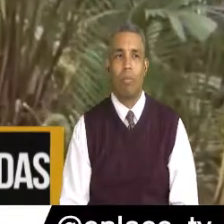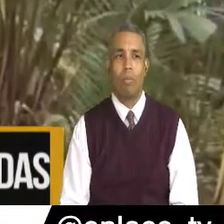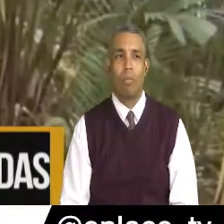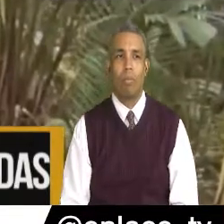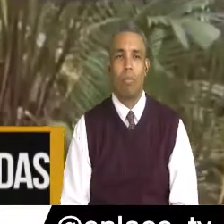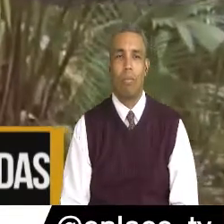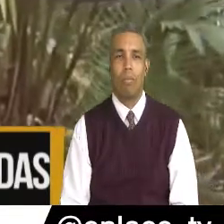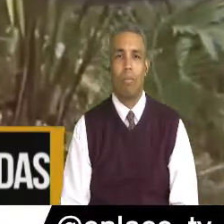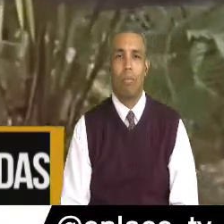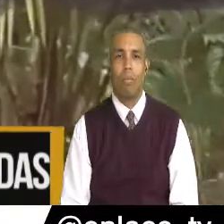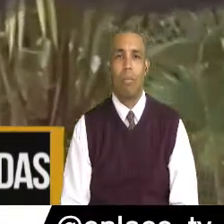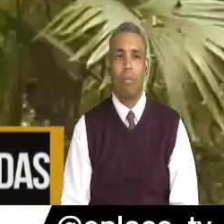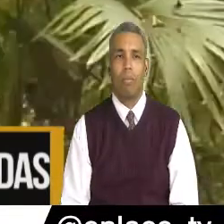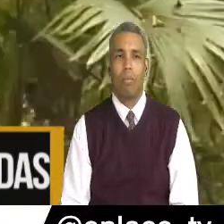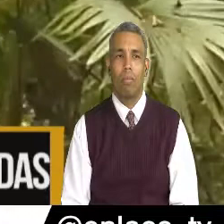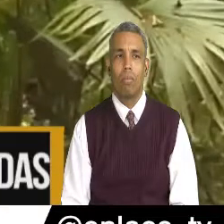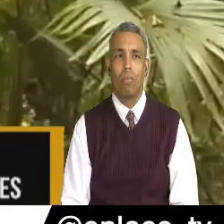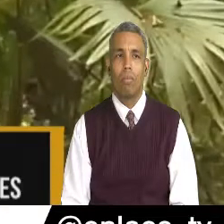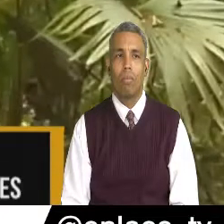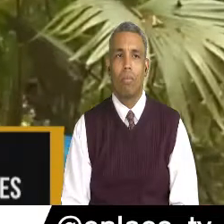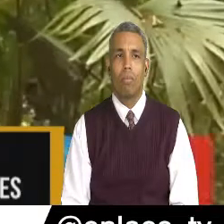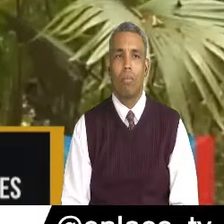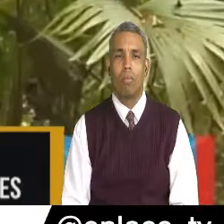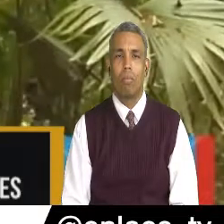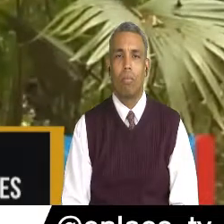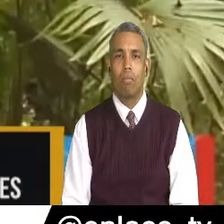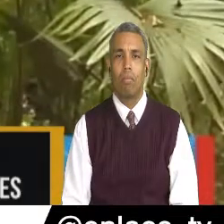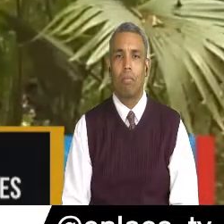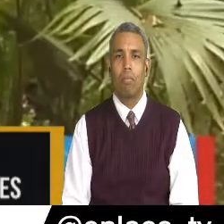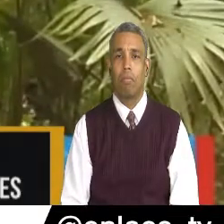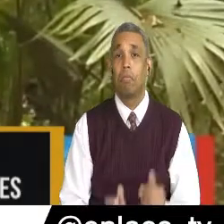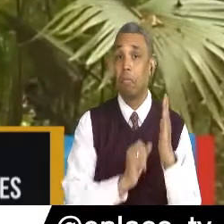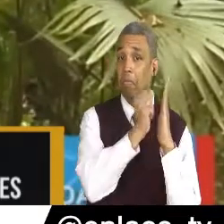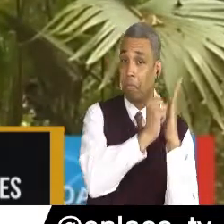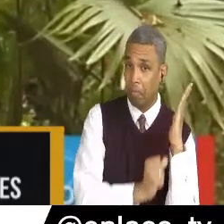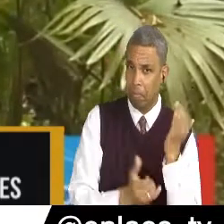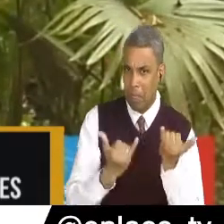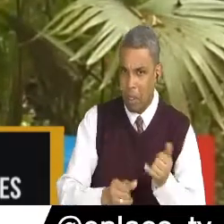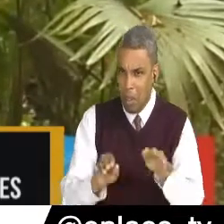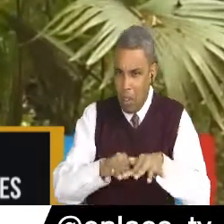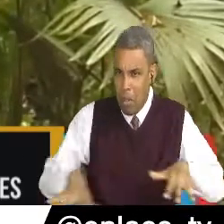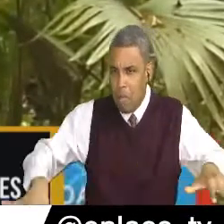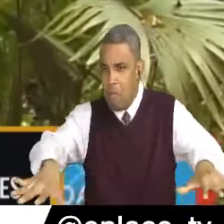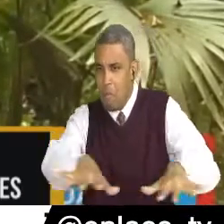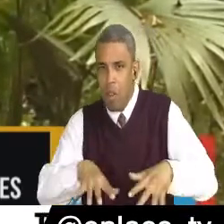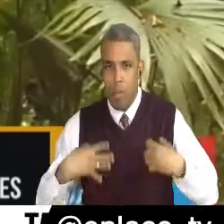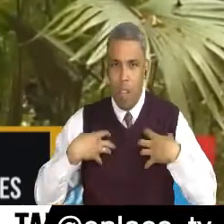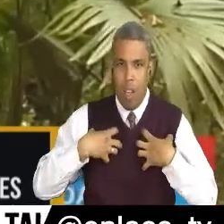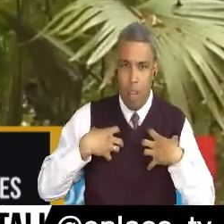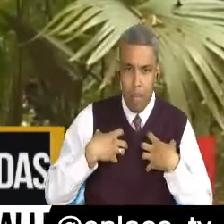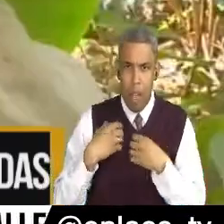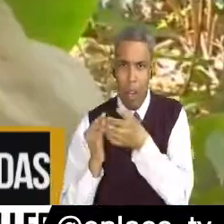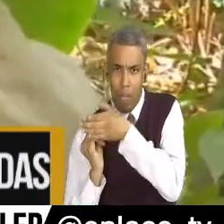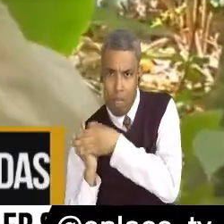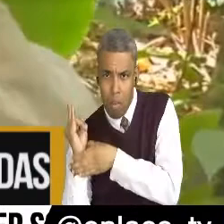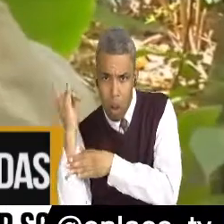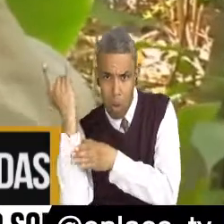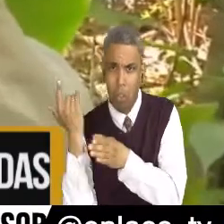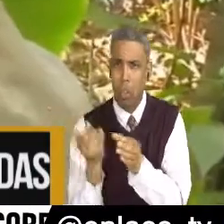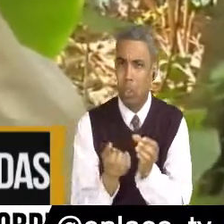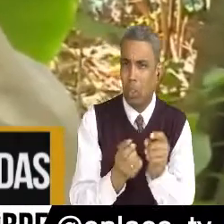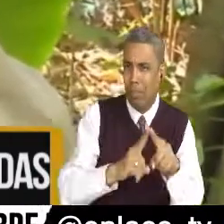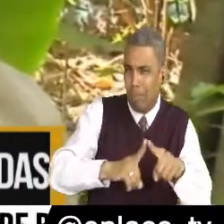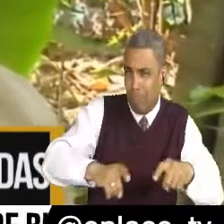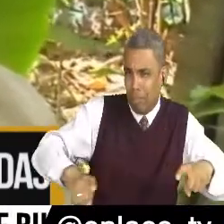En el marco del programa de conservación y protección de las especies de fauna y flora endémicas y amenazadas existentes en las